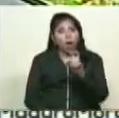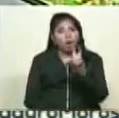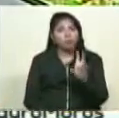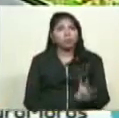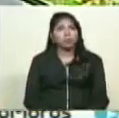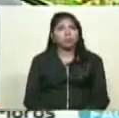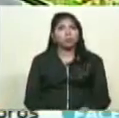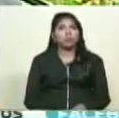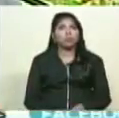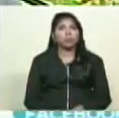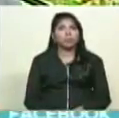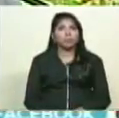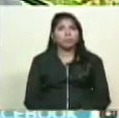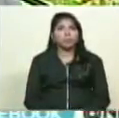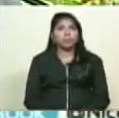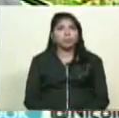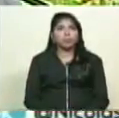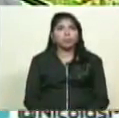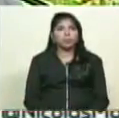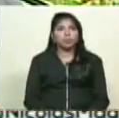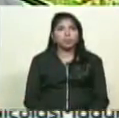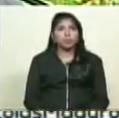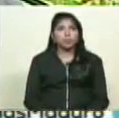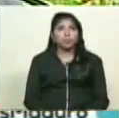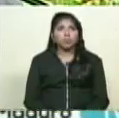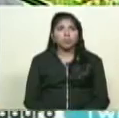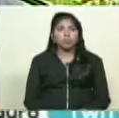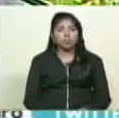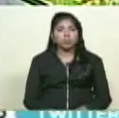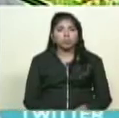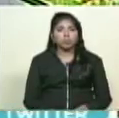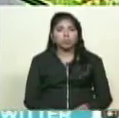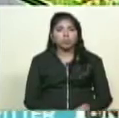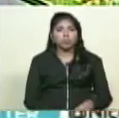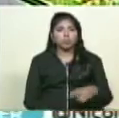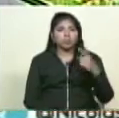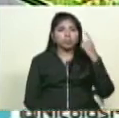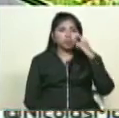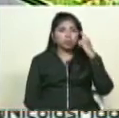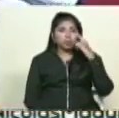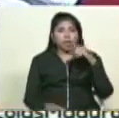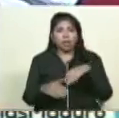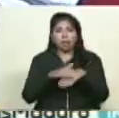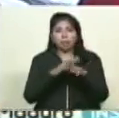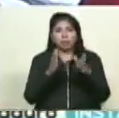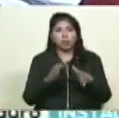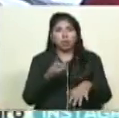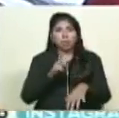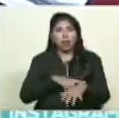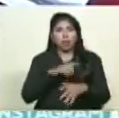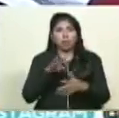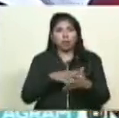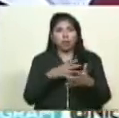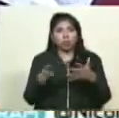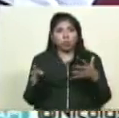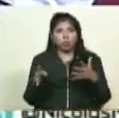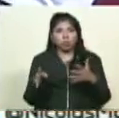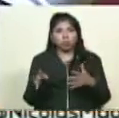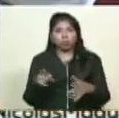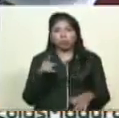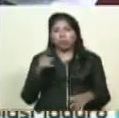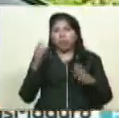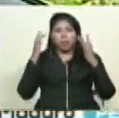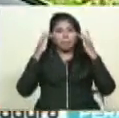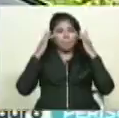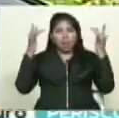Ricardo Menéndez, que tiene una mente brillante, que es estratega, que es metodólogo. Vamos a ir